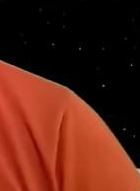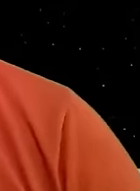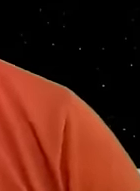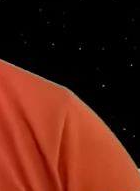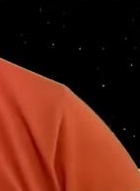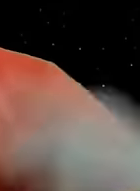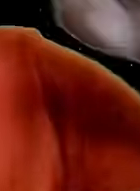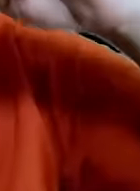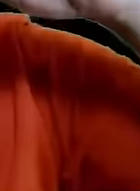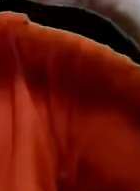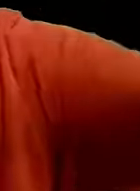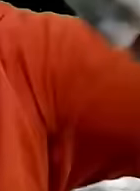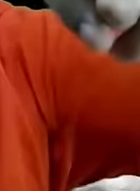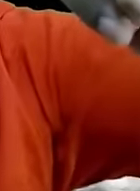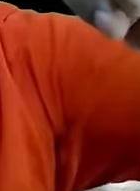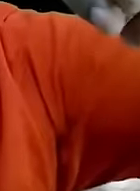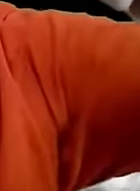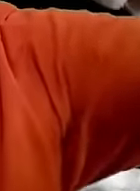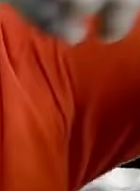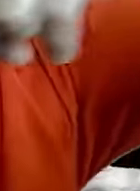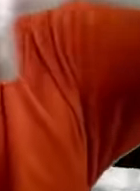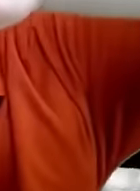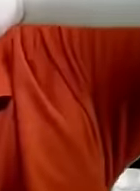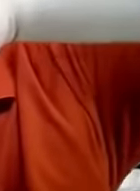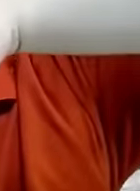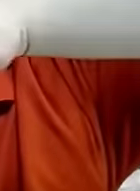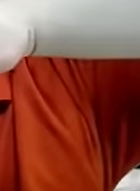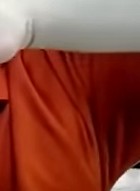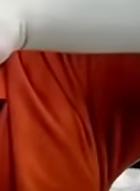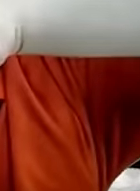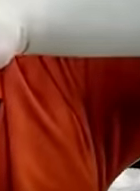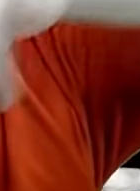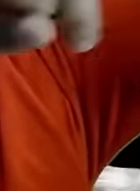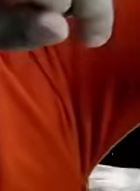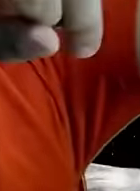uno próximo. Bye bye. Adiós. Acá. Adiós.